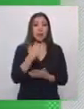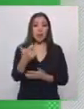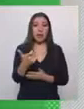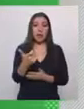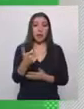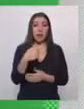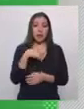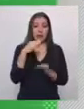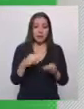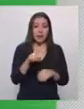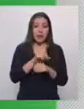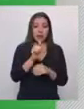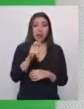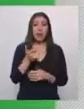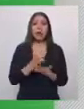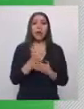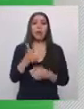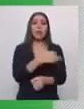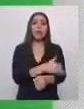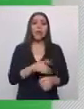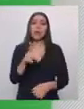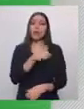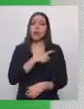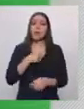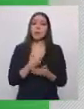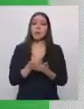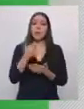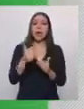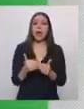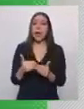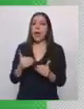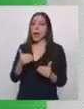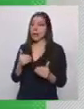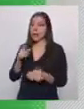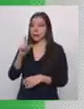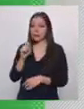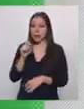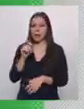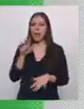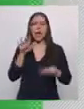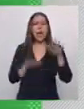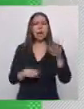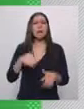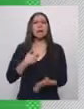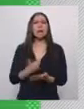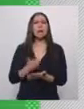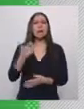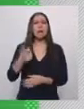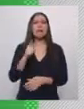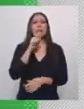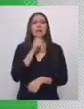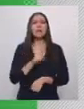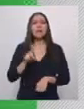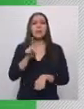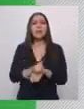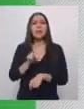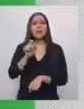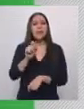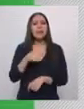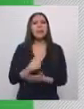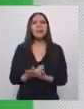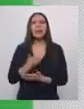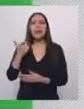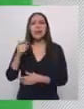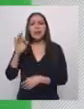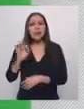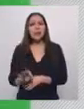antes del 20, es decir, antes de esa fecha de pago. Y me pasó muchos meses que yo pagaba el mero 20. ¿Por qué estoy pagando intereses si sí estoy